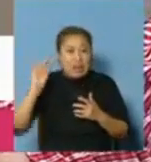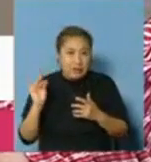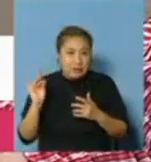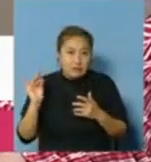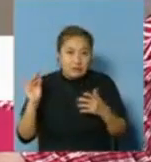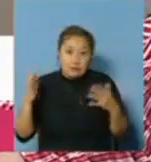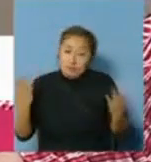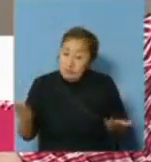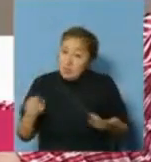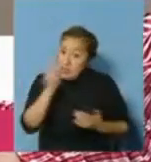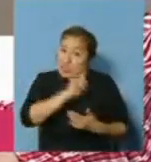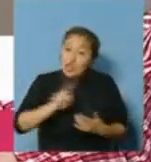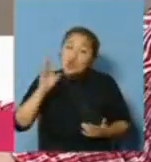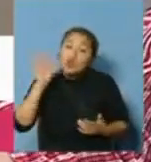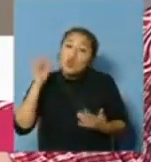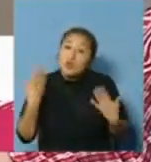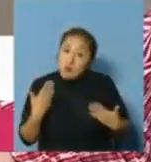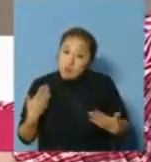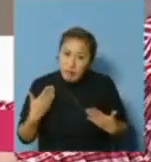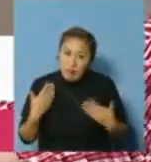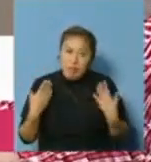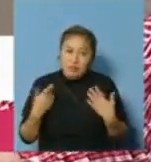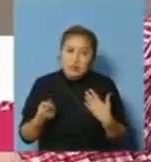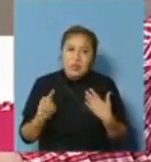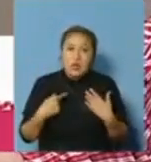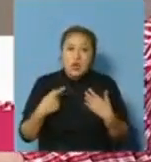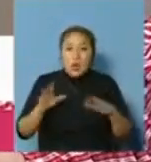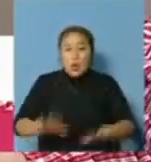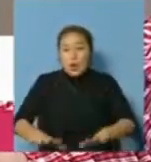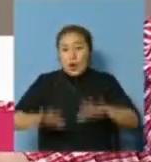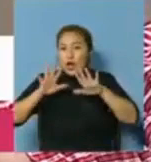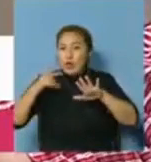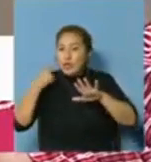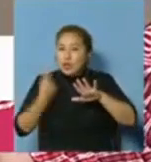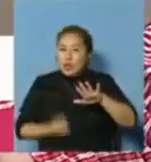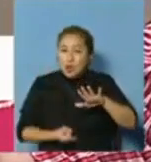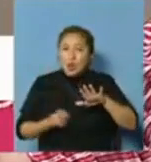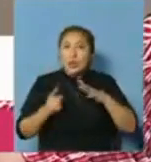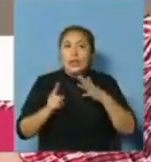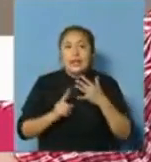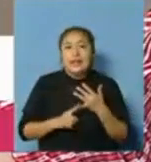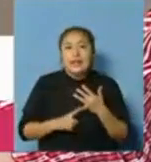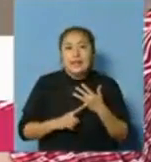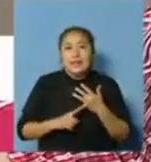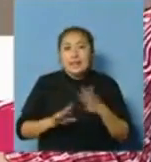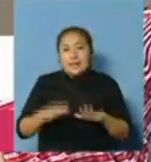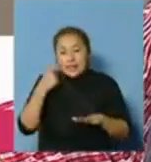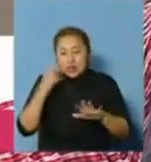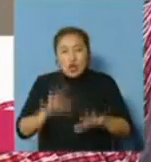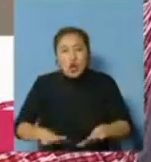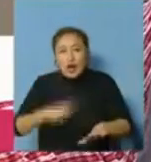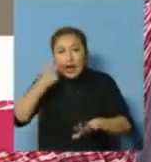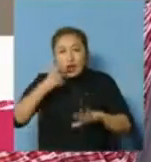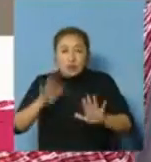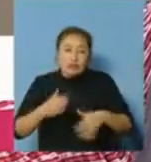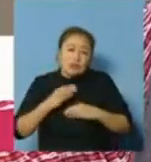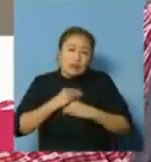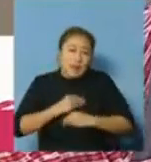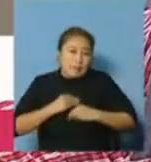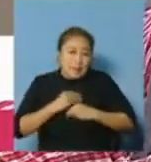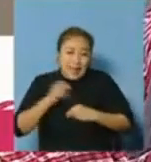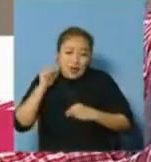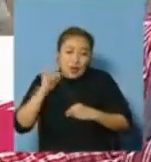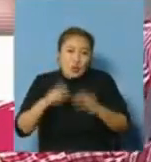con 150 pueden cubrir por supuesto nunca un caloventor una estufa eléctrica lamentablemente